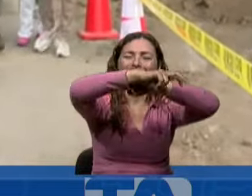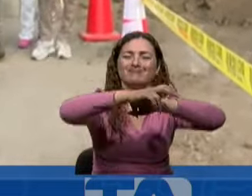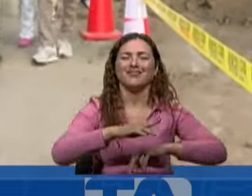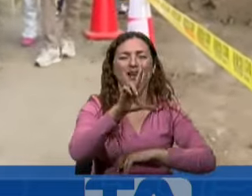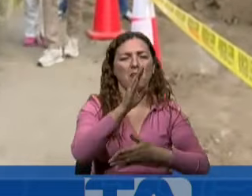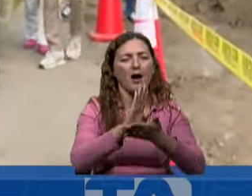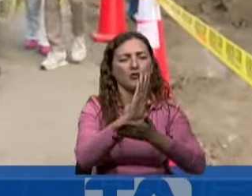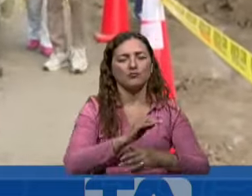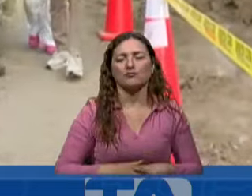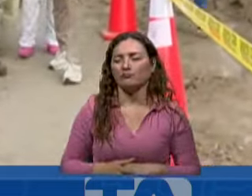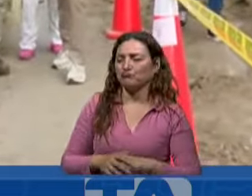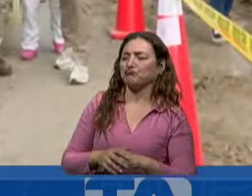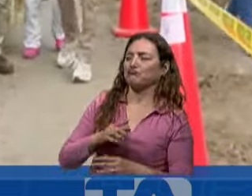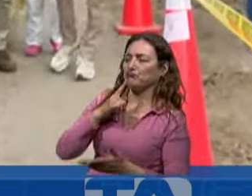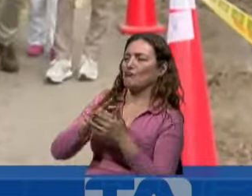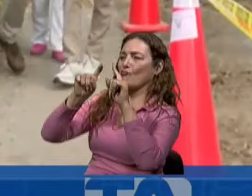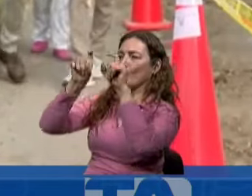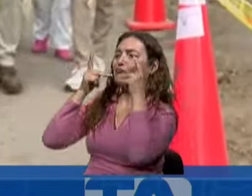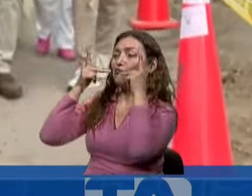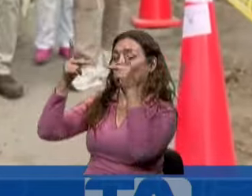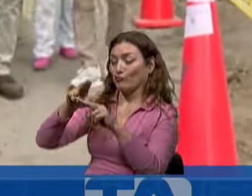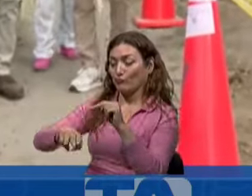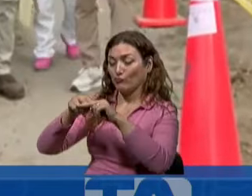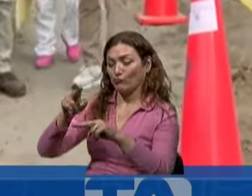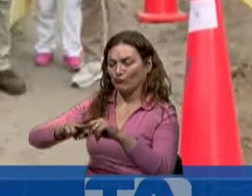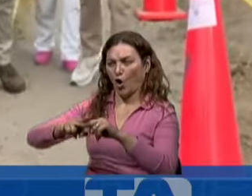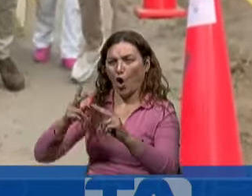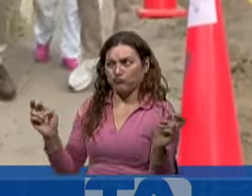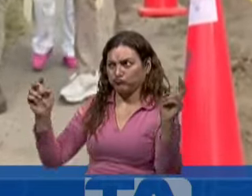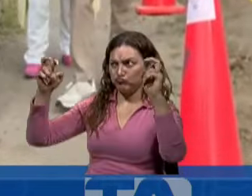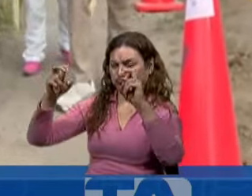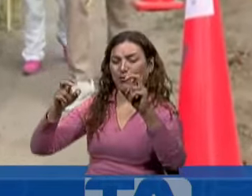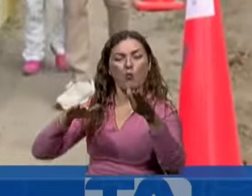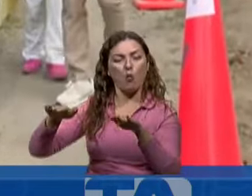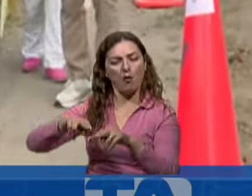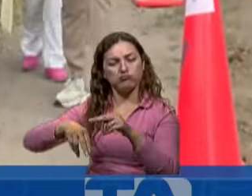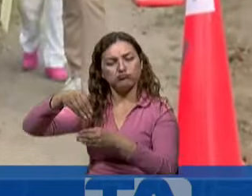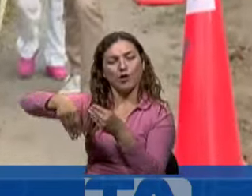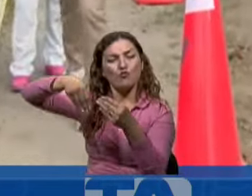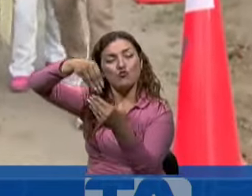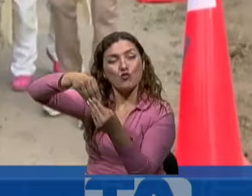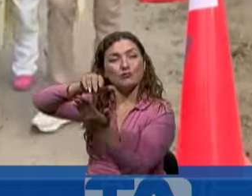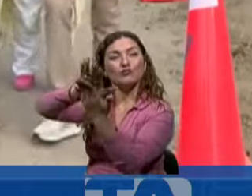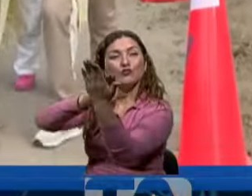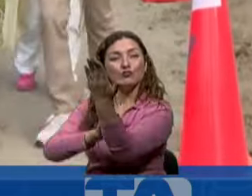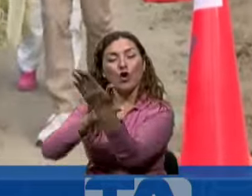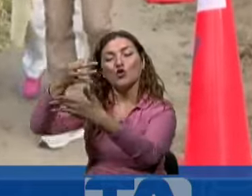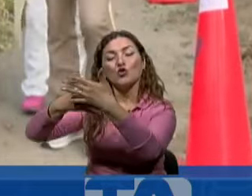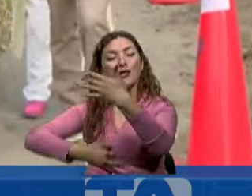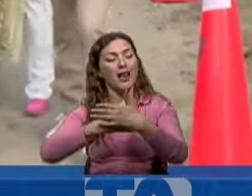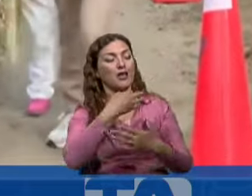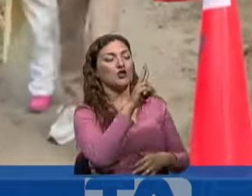es, la empresa pública metropolitana de movilidad y obras públicas ha invertido en este proyecto alrededor